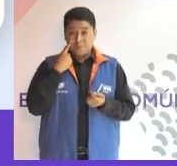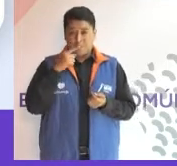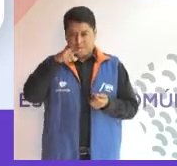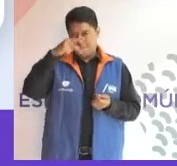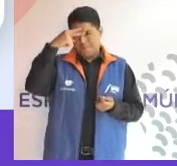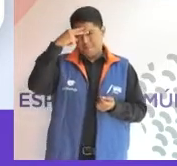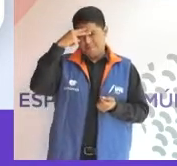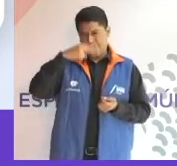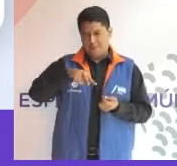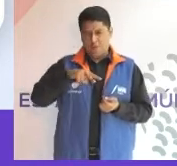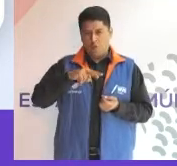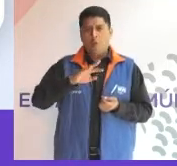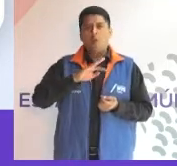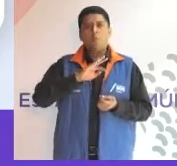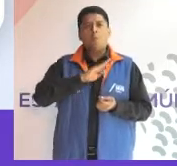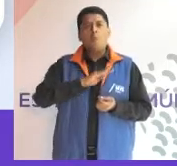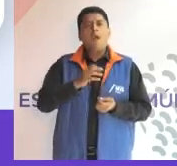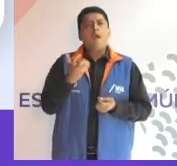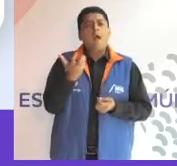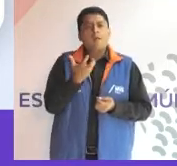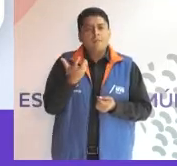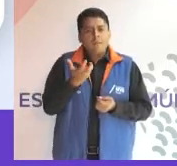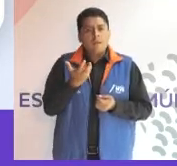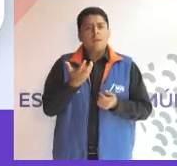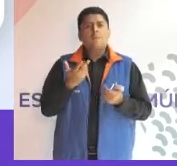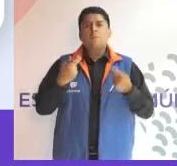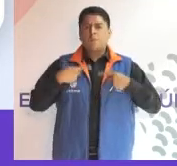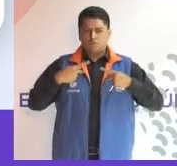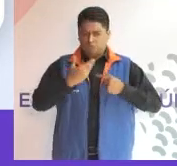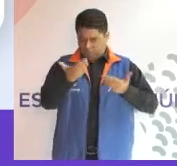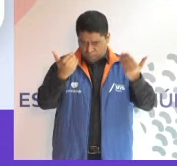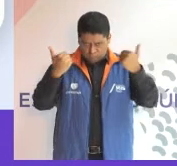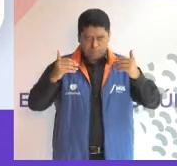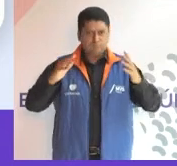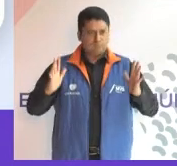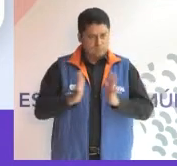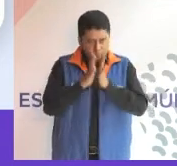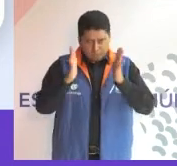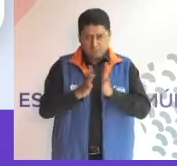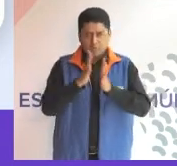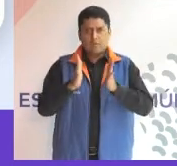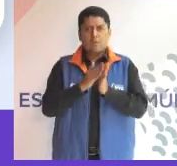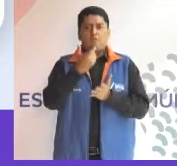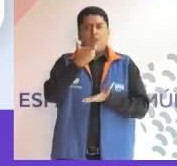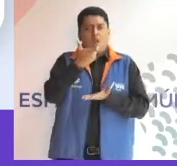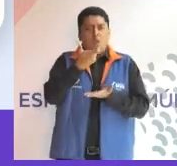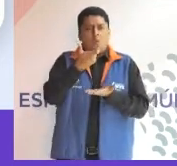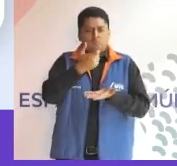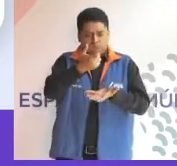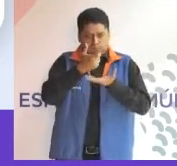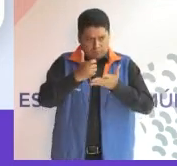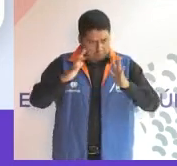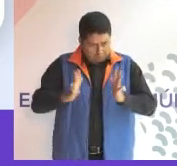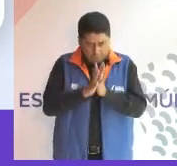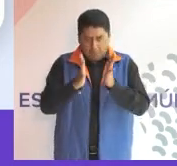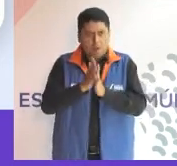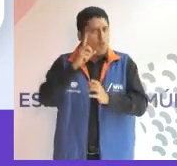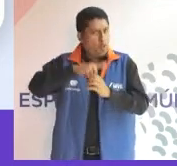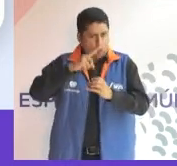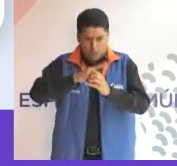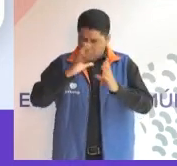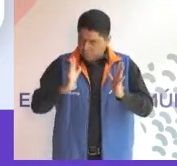tengan procesos como planeación participativa, presupuesto participativa, donde concurre la sociedad civil. Este es